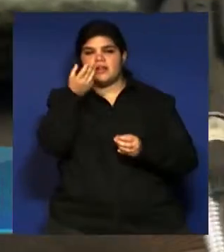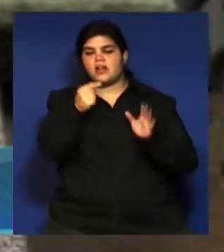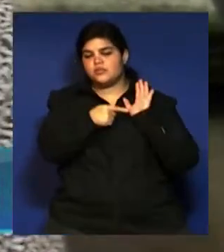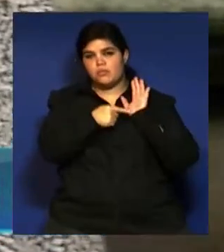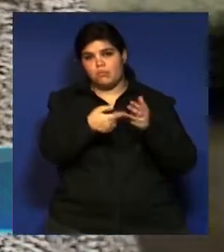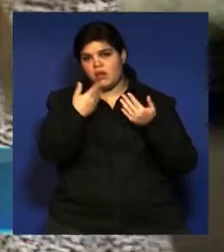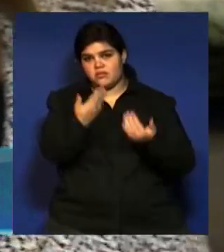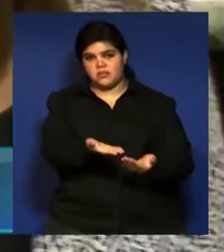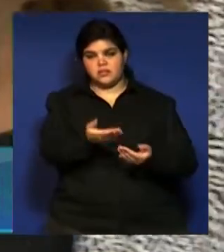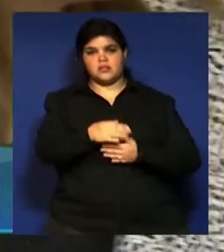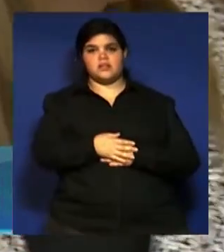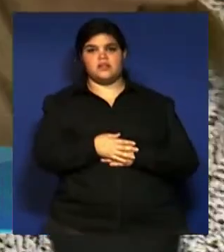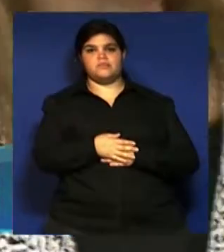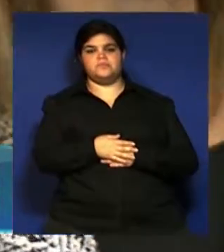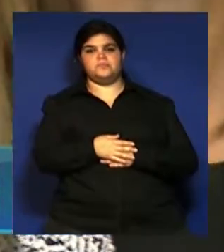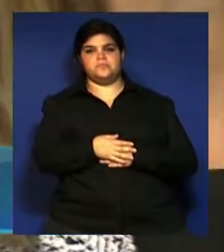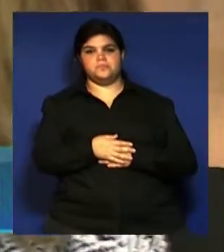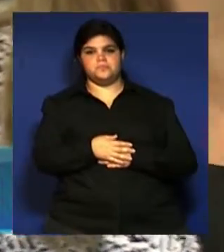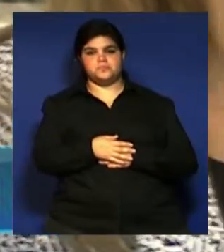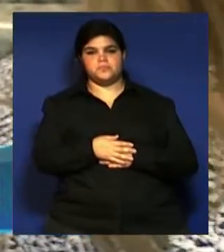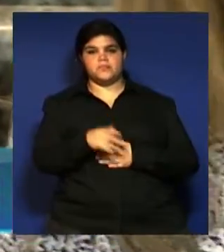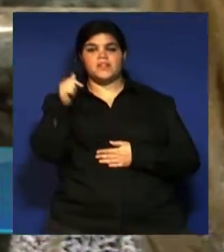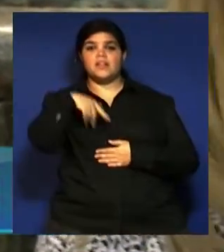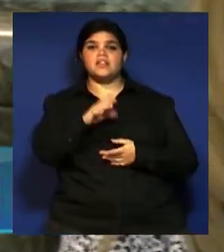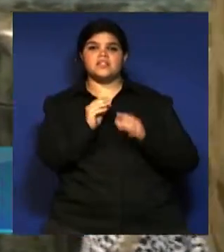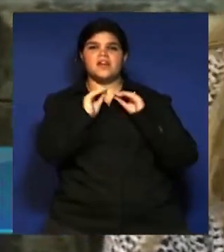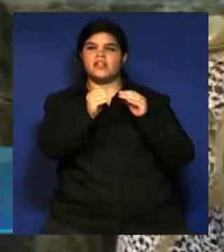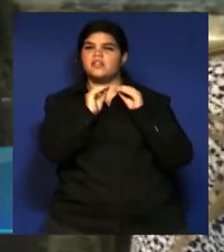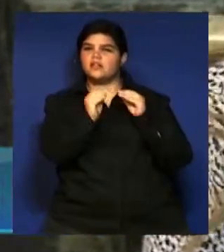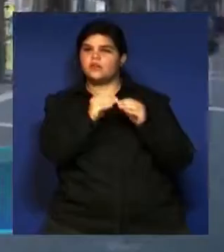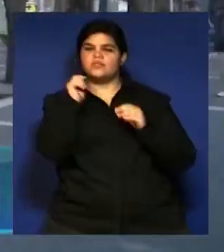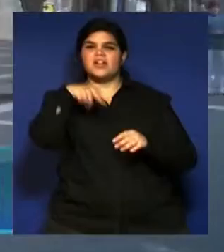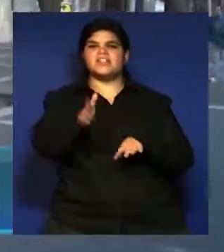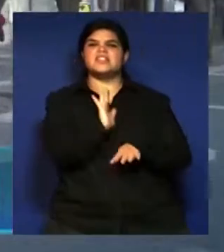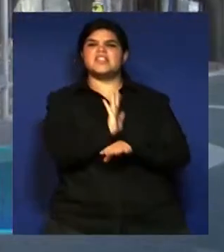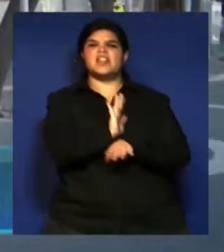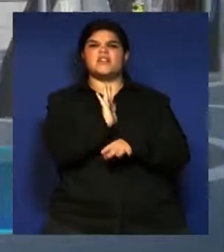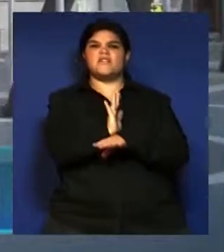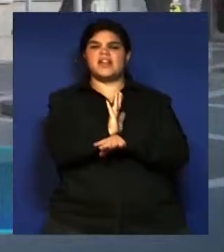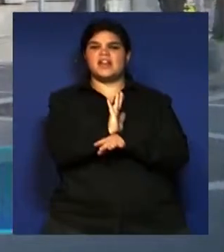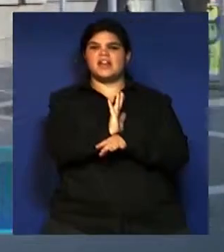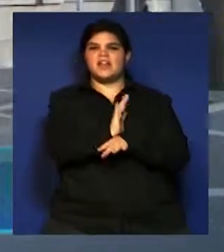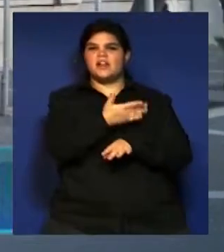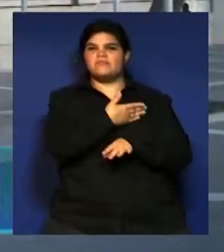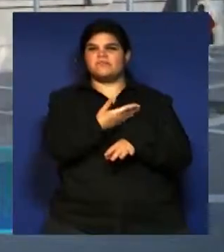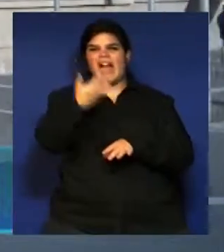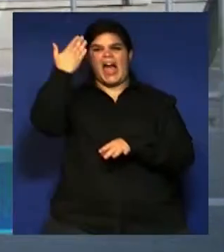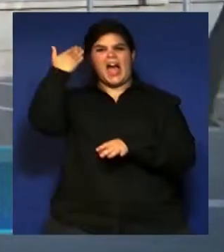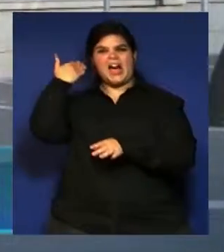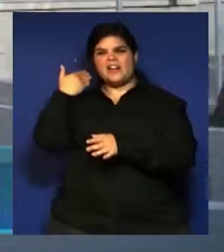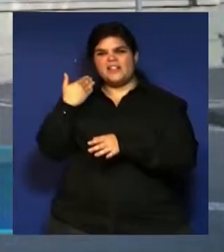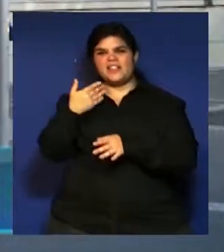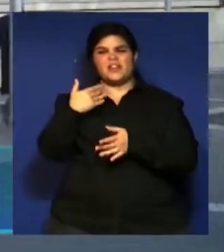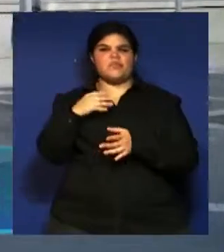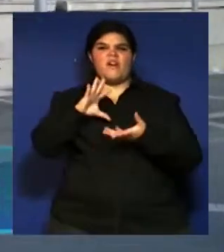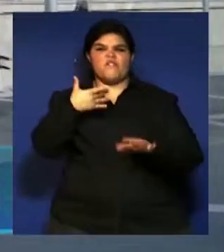que parece una discusión, insisto en esto de que atrasa, porque a esta altura, cuando estamos hablando de